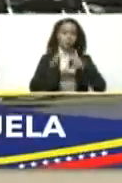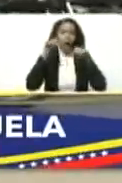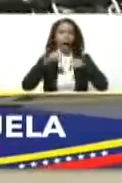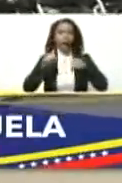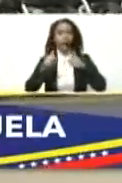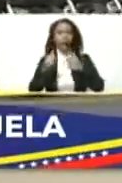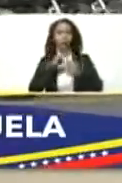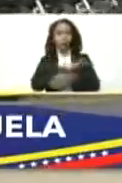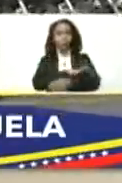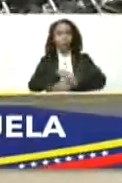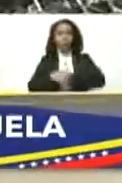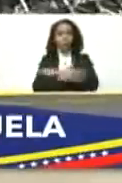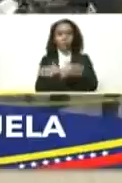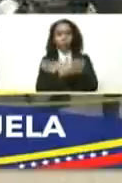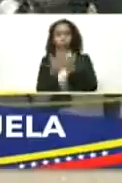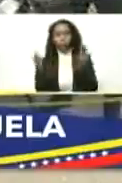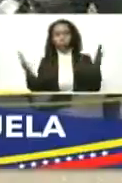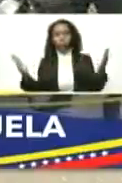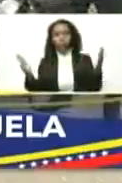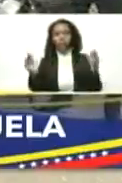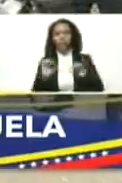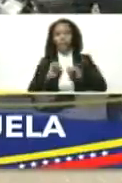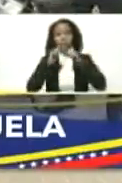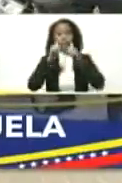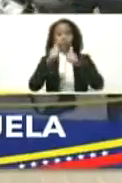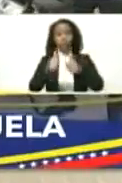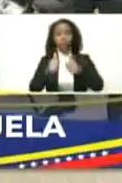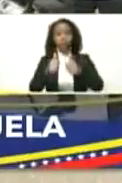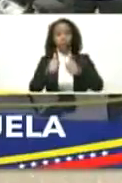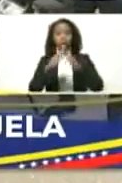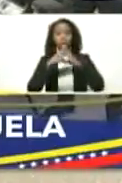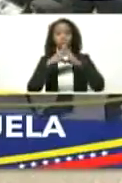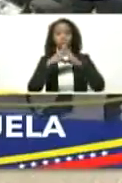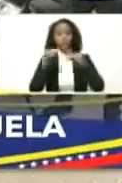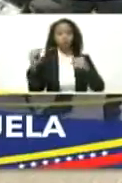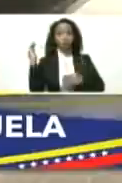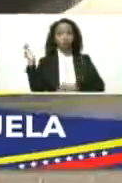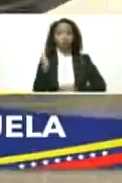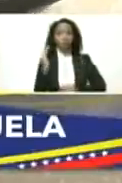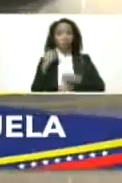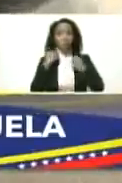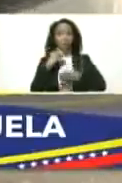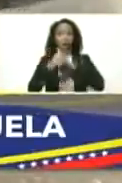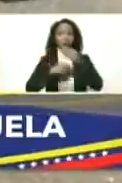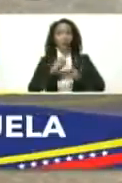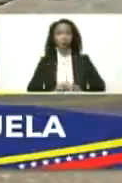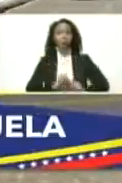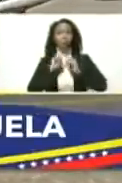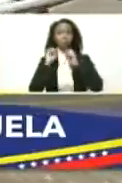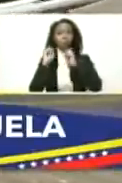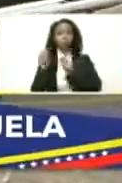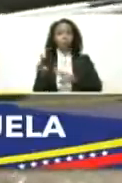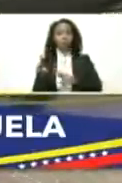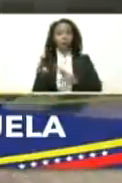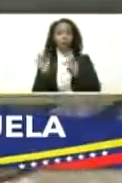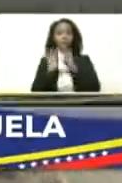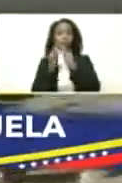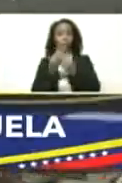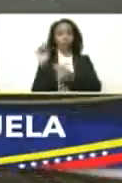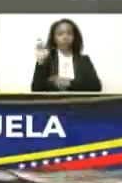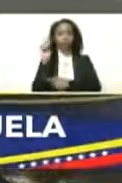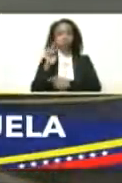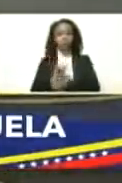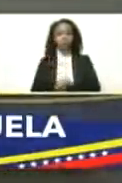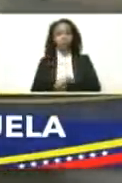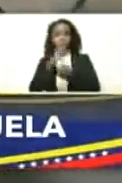los brazos abiertos con ese esta iniciativa y con todas las que vengan para generarle oportunidad a la familia